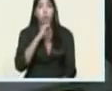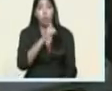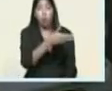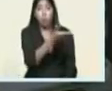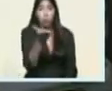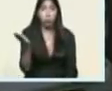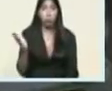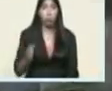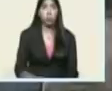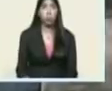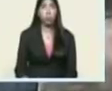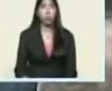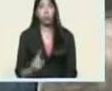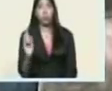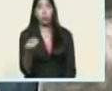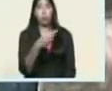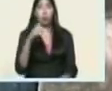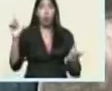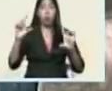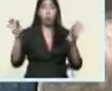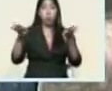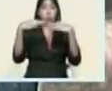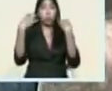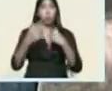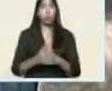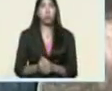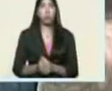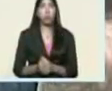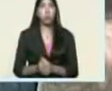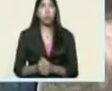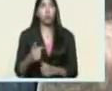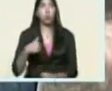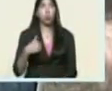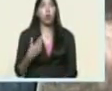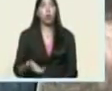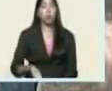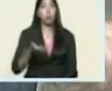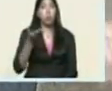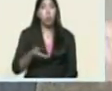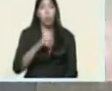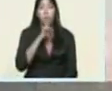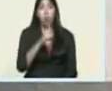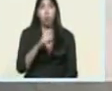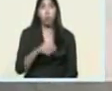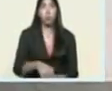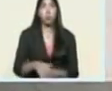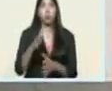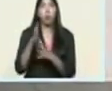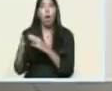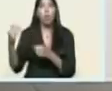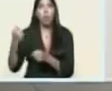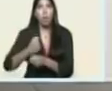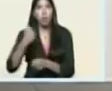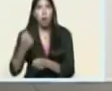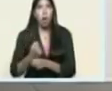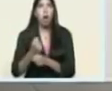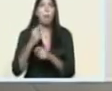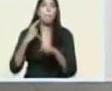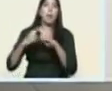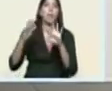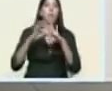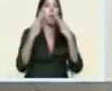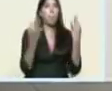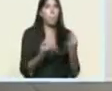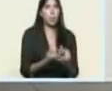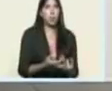puedan conectarse a esta cadena nacional de radio y televisión. Tengo importantes anuncios socioeconómicos para la clase obrera y para la familia